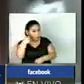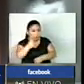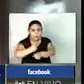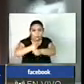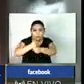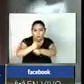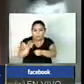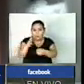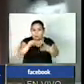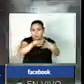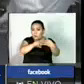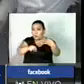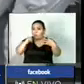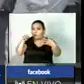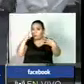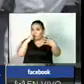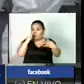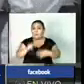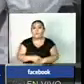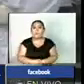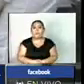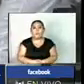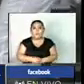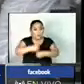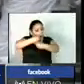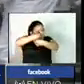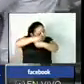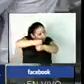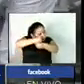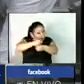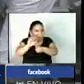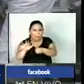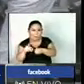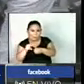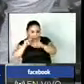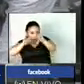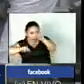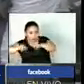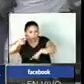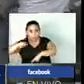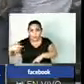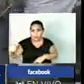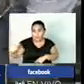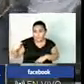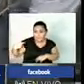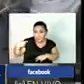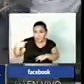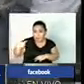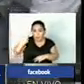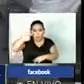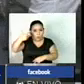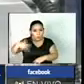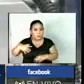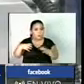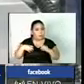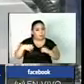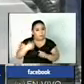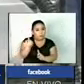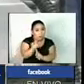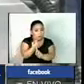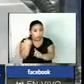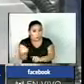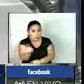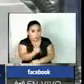a finales de junio estas pruebas consisten en verificar que la vacuna no es peligrosa para el ser humano para eso